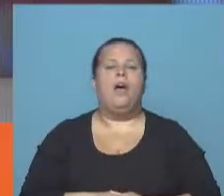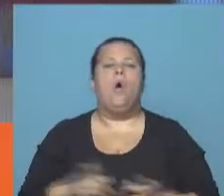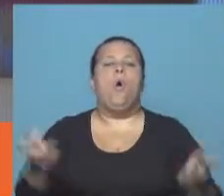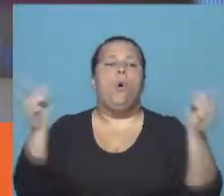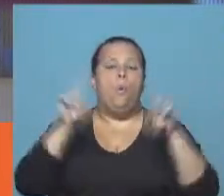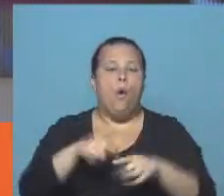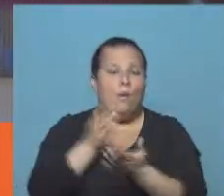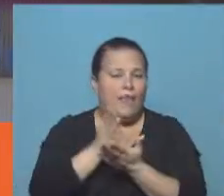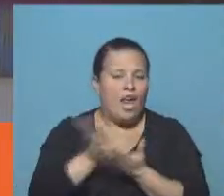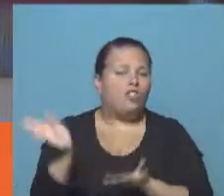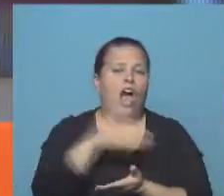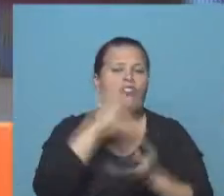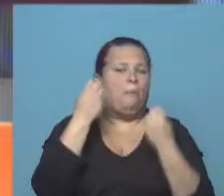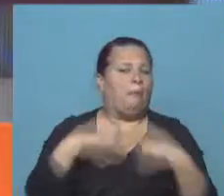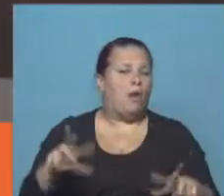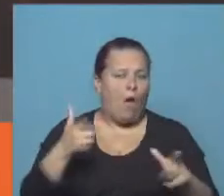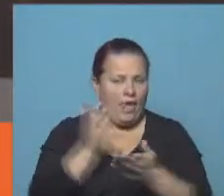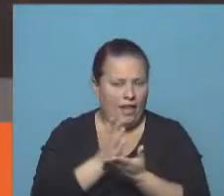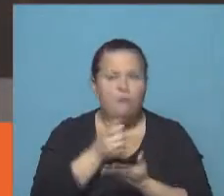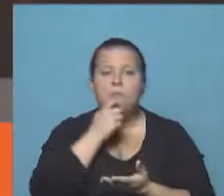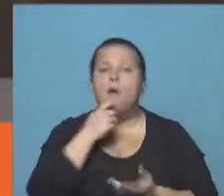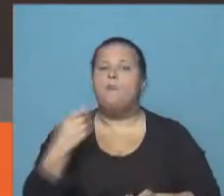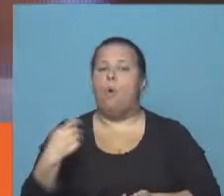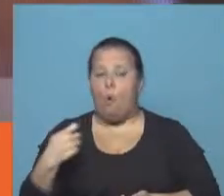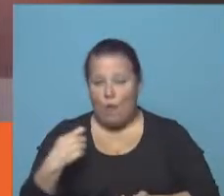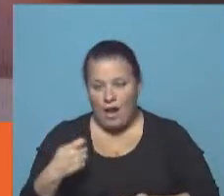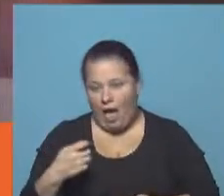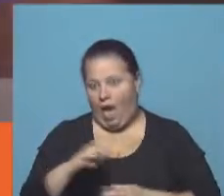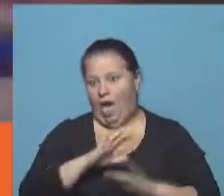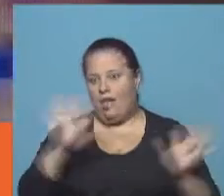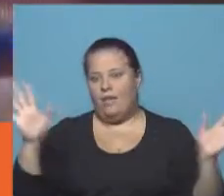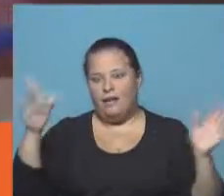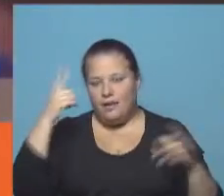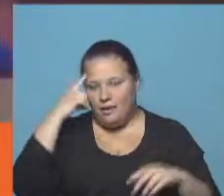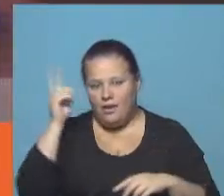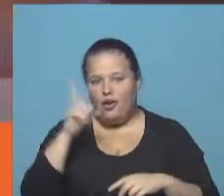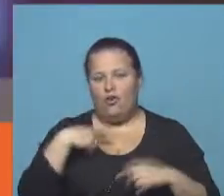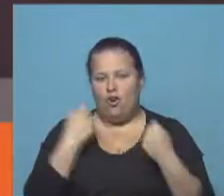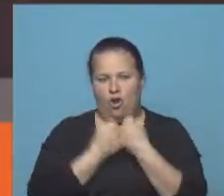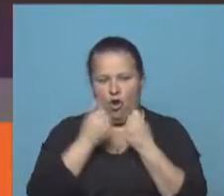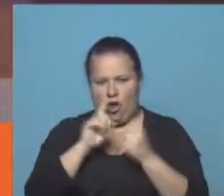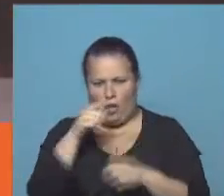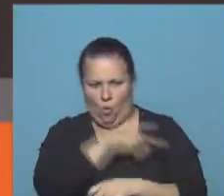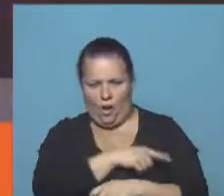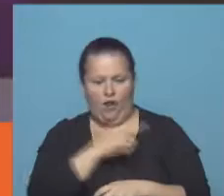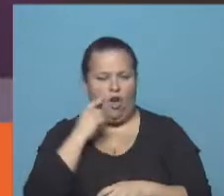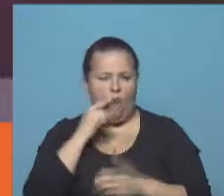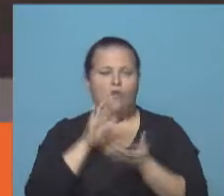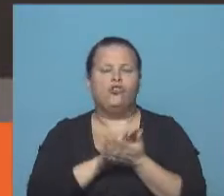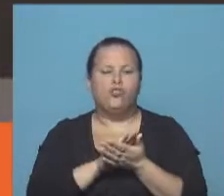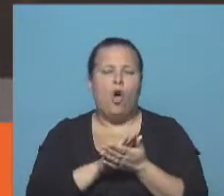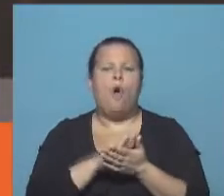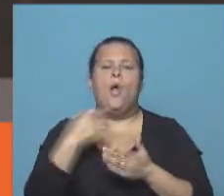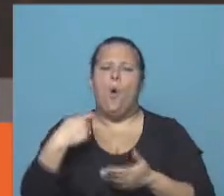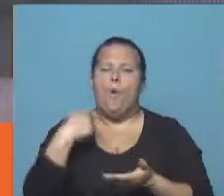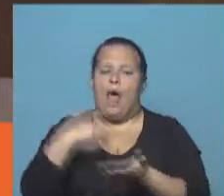restituyendo derechos a todos aquellos que los habían perdido. Por ejemplo, los jubilados. Lejos de compartir la idea de Datelis en el sentido de que los